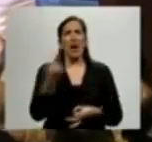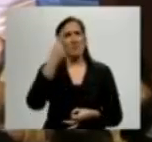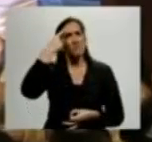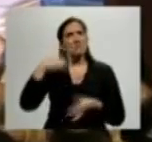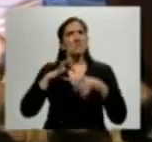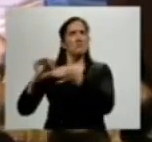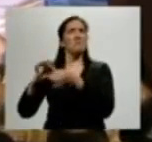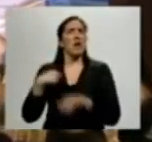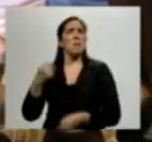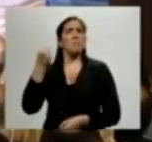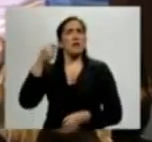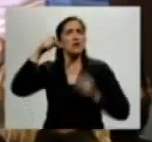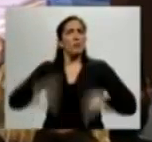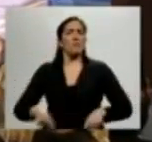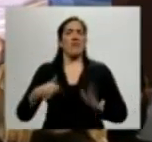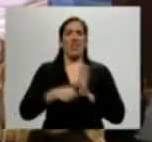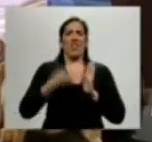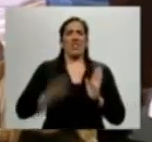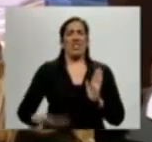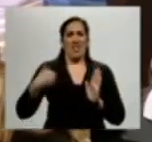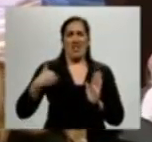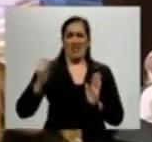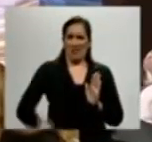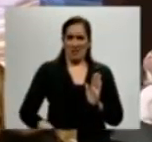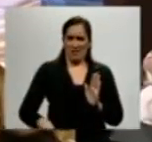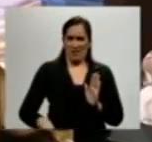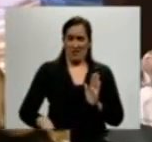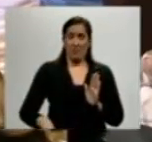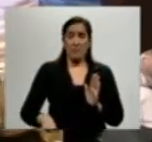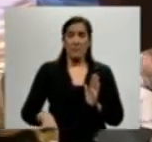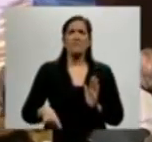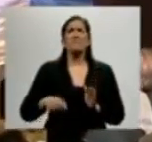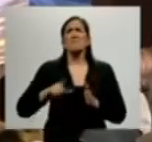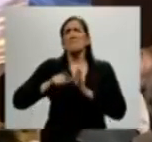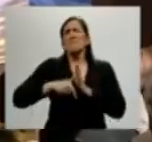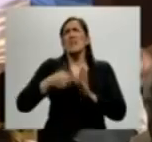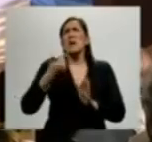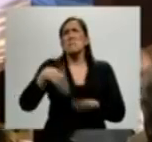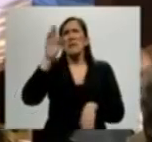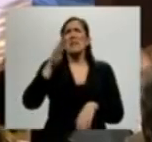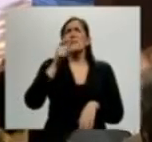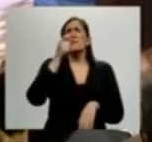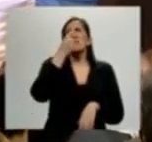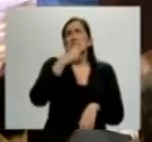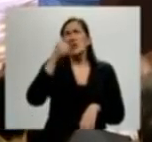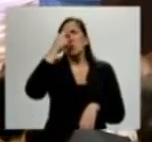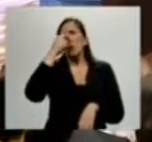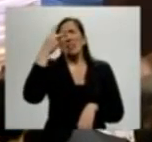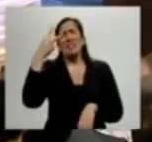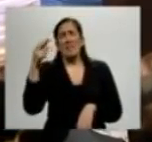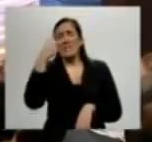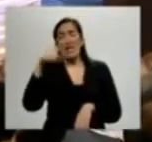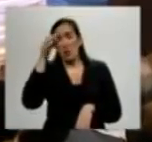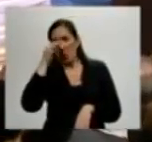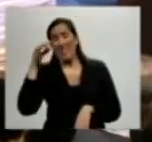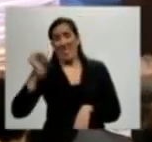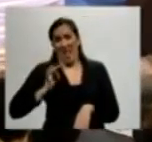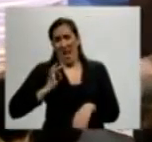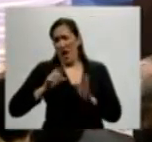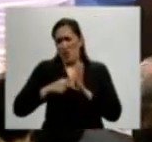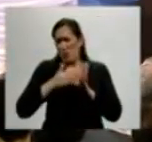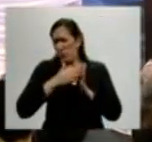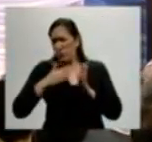parte constitutiva de una nación. De hecho, durante más de 120 años, más de